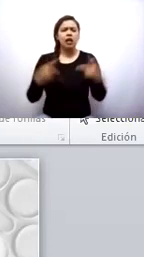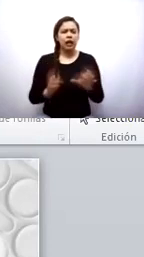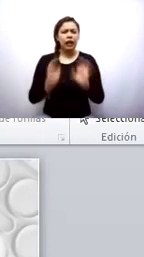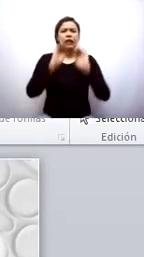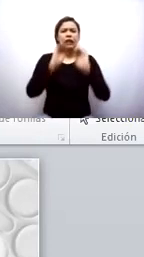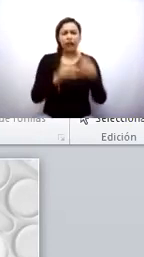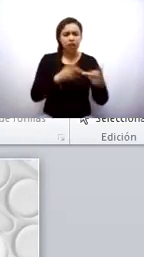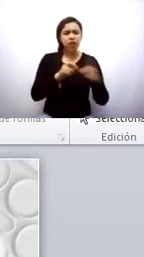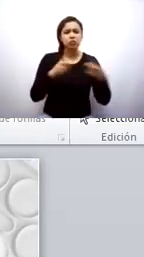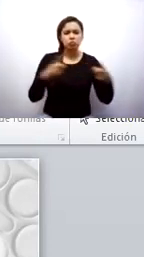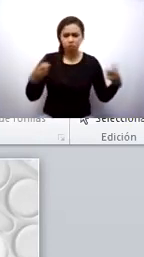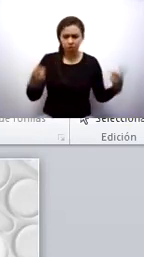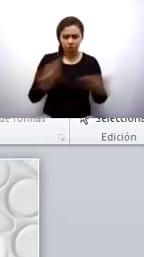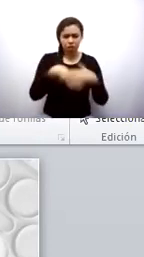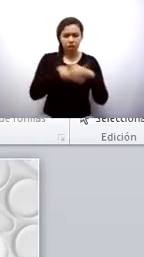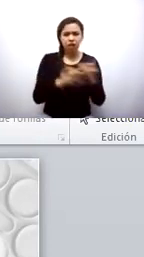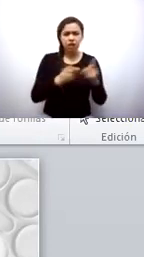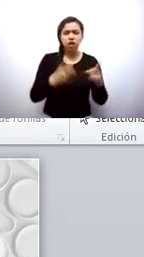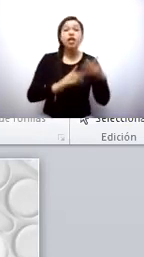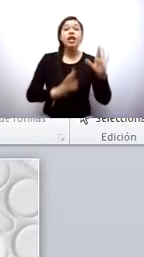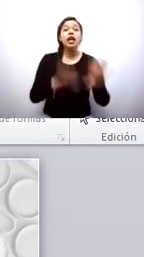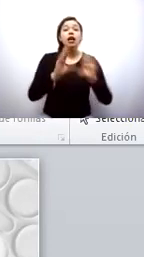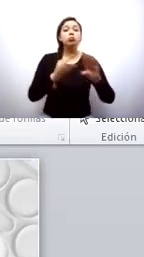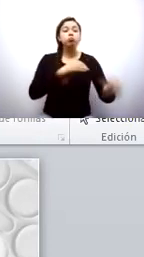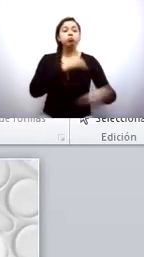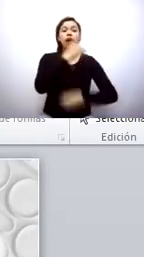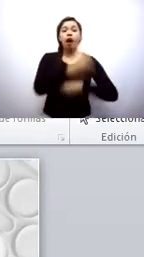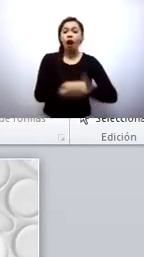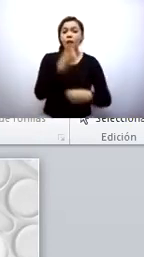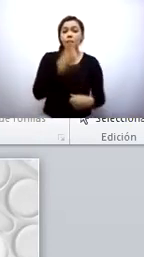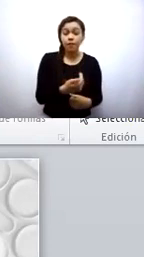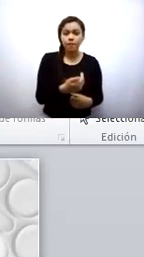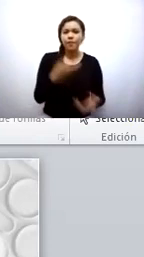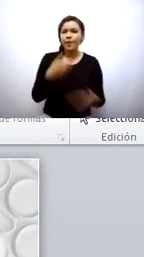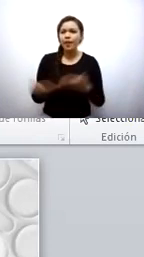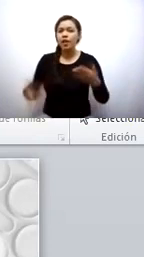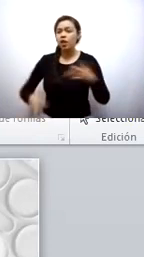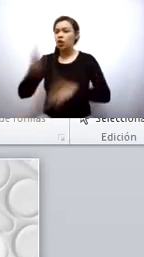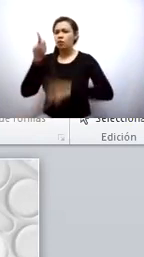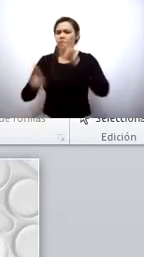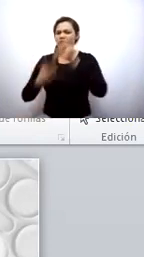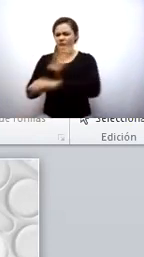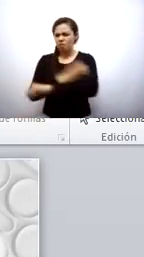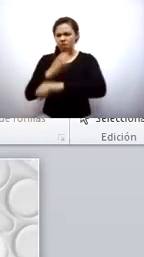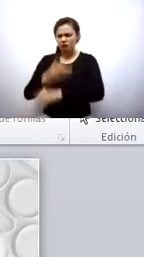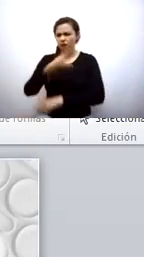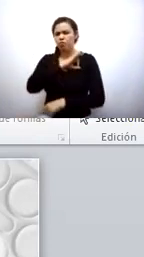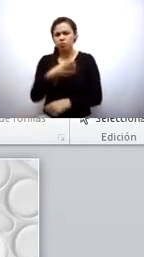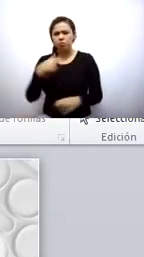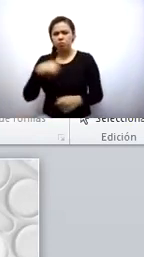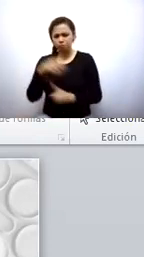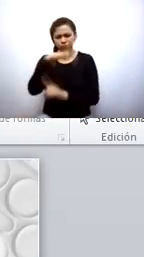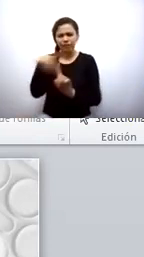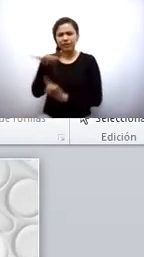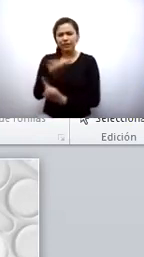culminación de procesos de enseñanza. Y justamente hoy le pude platicar con algunos compañeros esta situación de ya